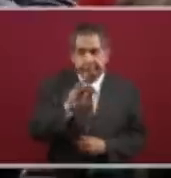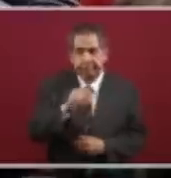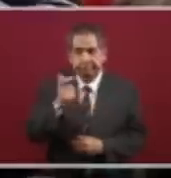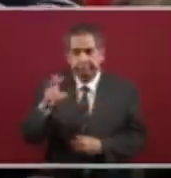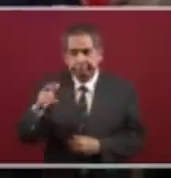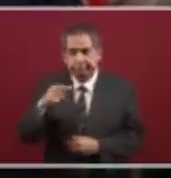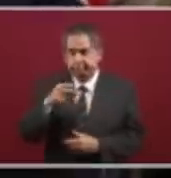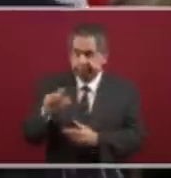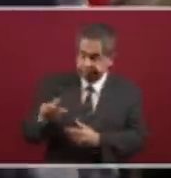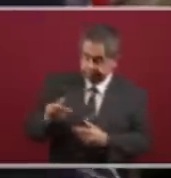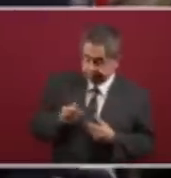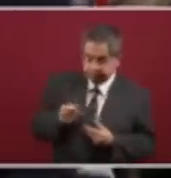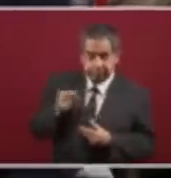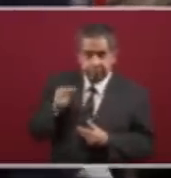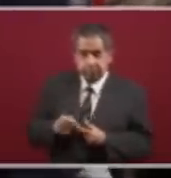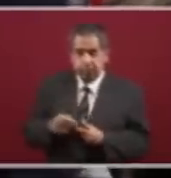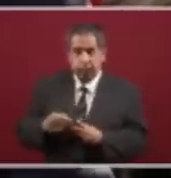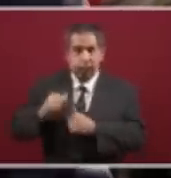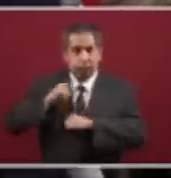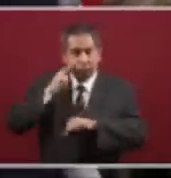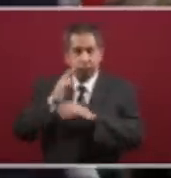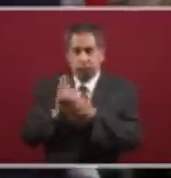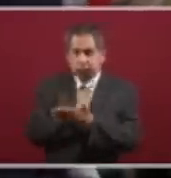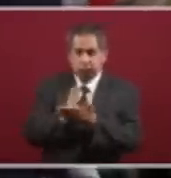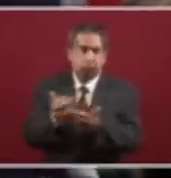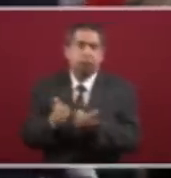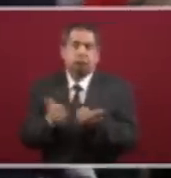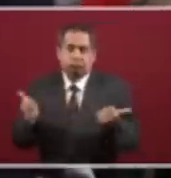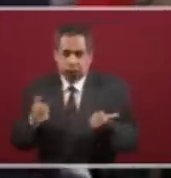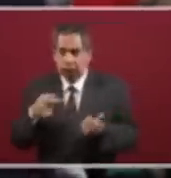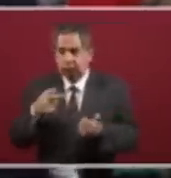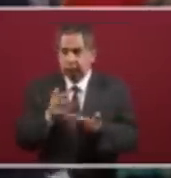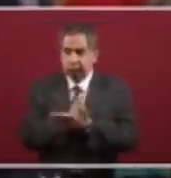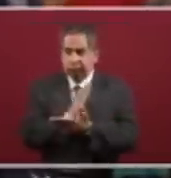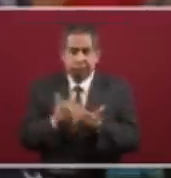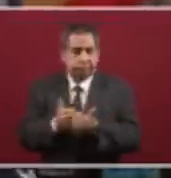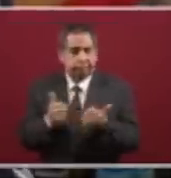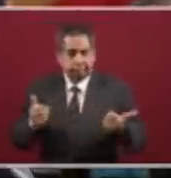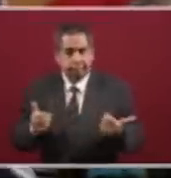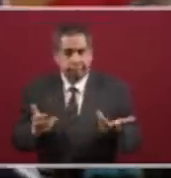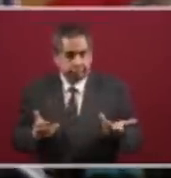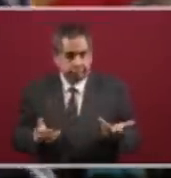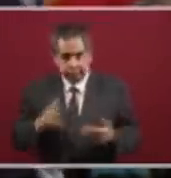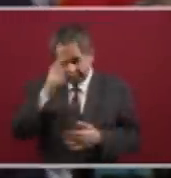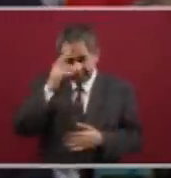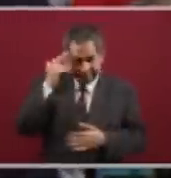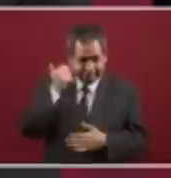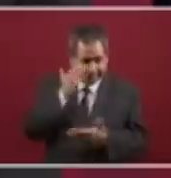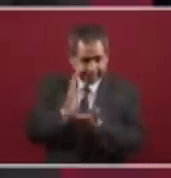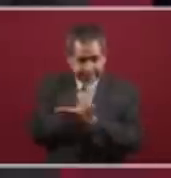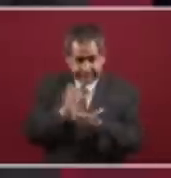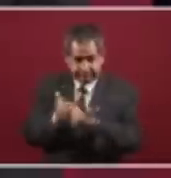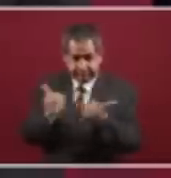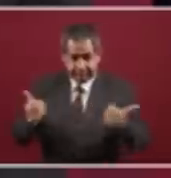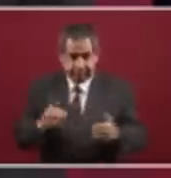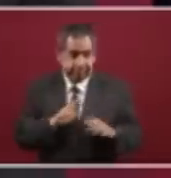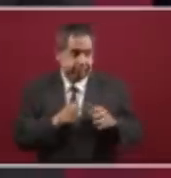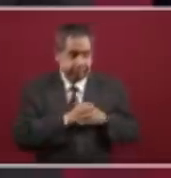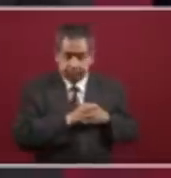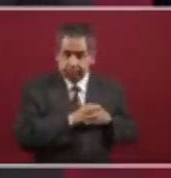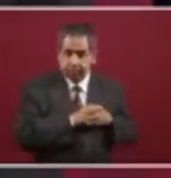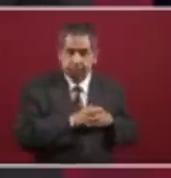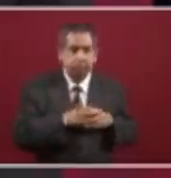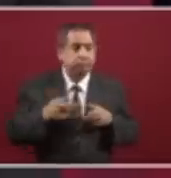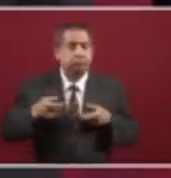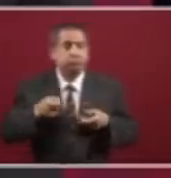como organismo autónomo que no era eso lo que querían los conservadores